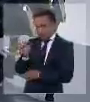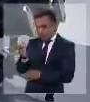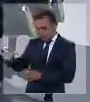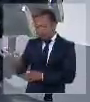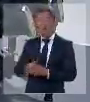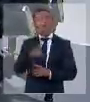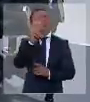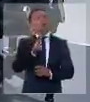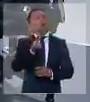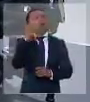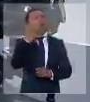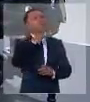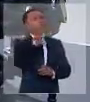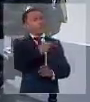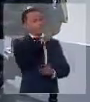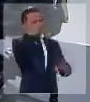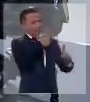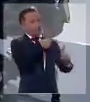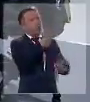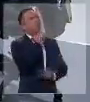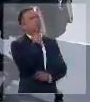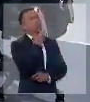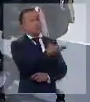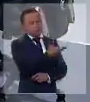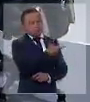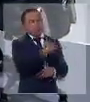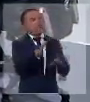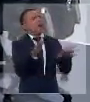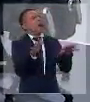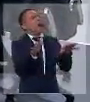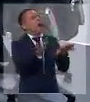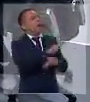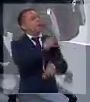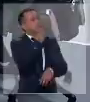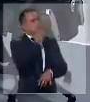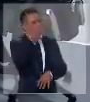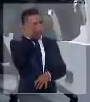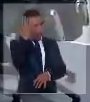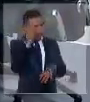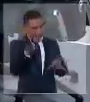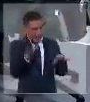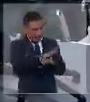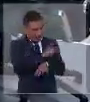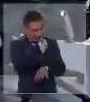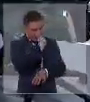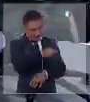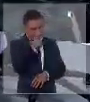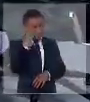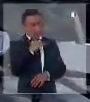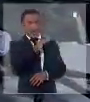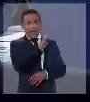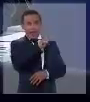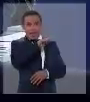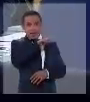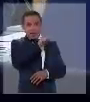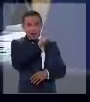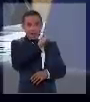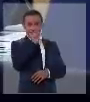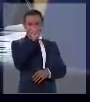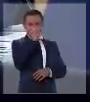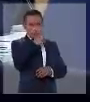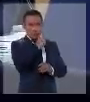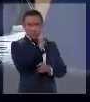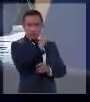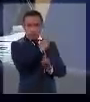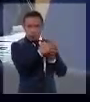A ver, ¿cuál cambio, Andrés Manuel? ¿Cambio es tu pacto con el Vester Gordillo? ¿Cambio es tu pacto con Manuel Bartlett? ¿Cambio es